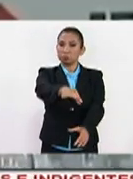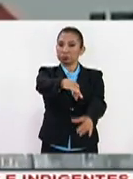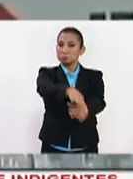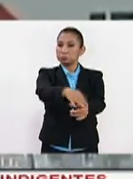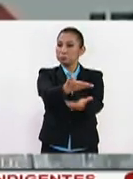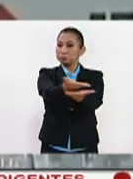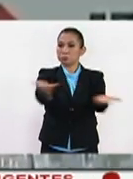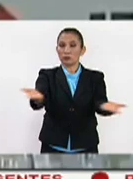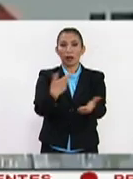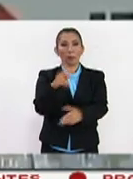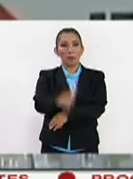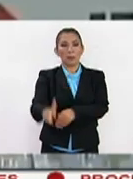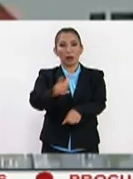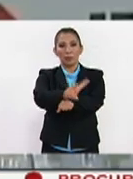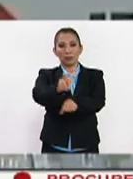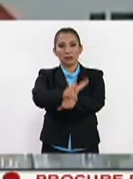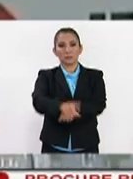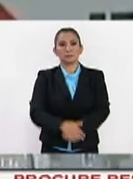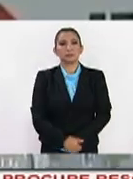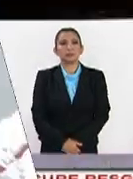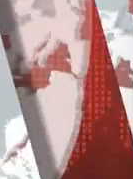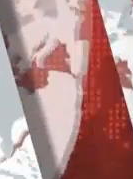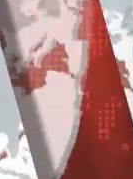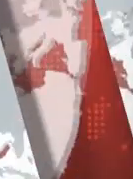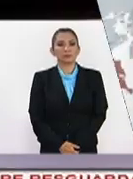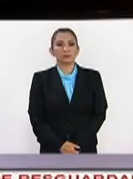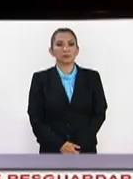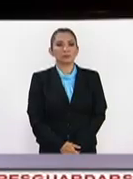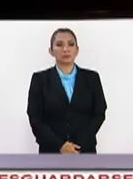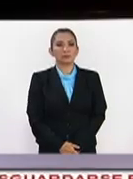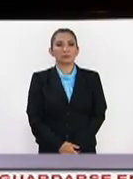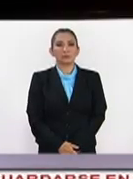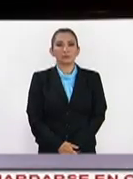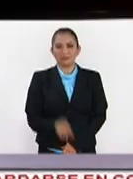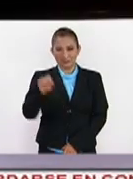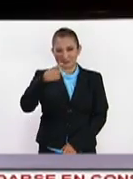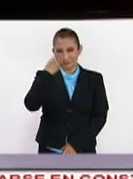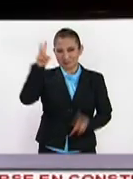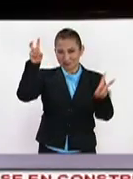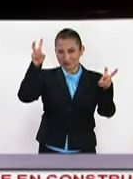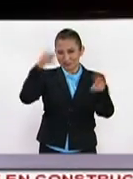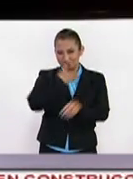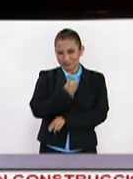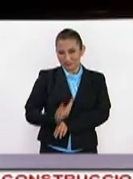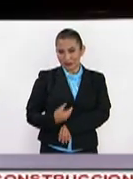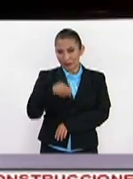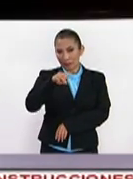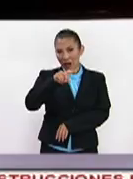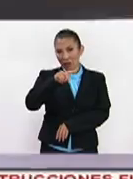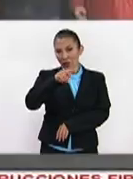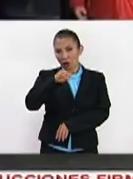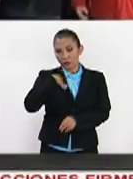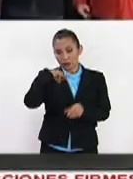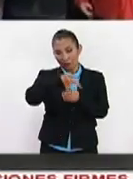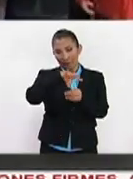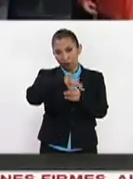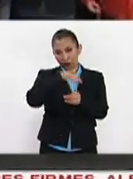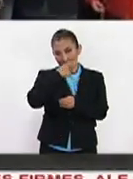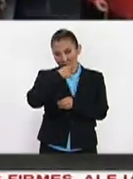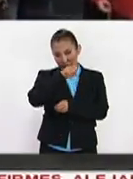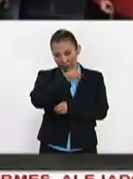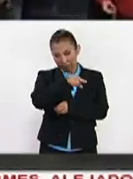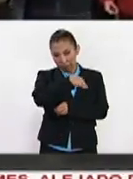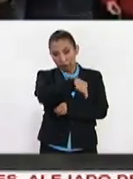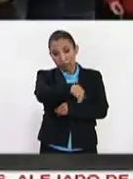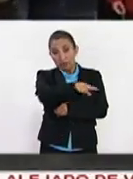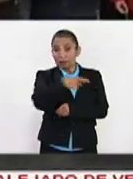que tiene el pueblo todo de Venezuela. Al respecto, el presidente Nicolás Maduro dijo que las elecciones